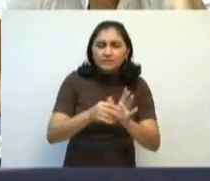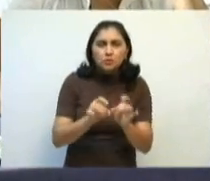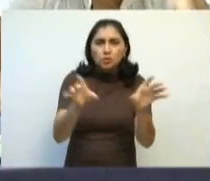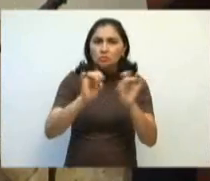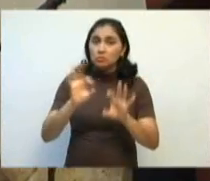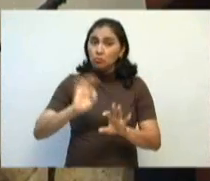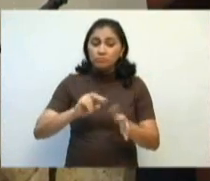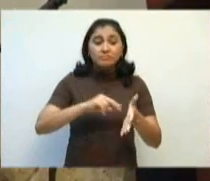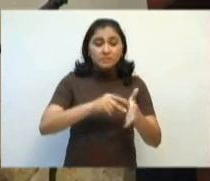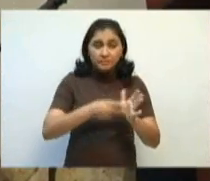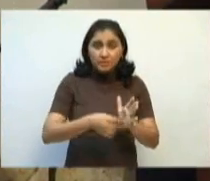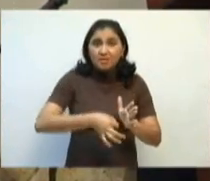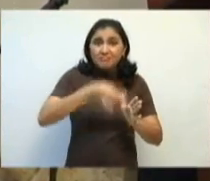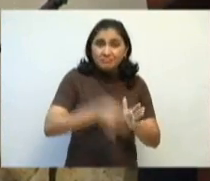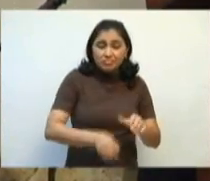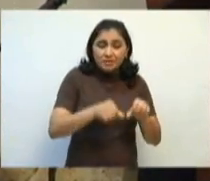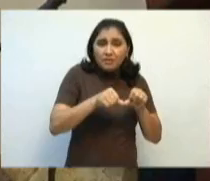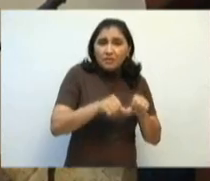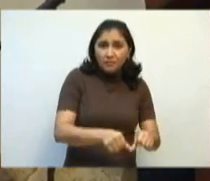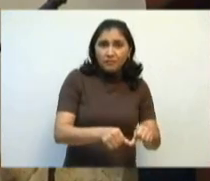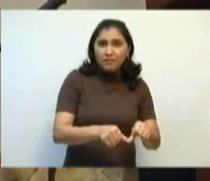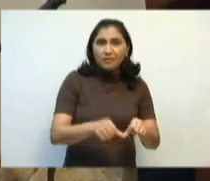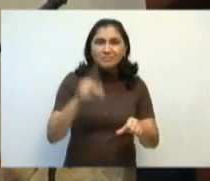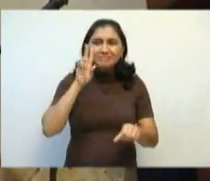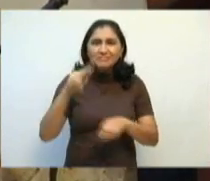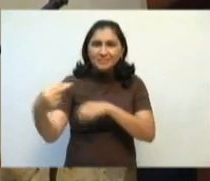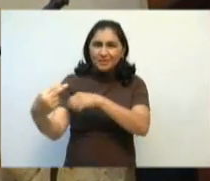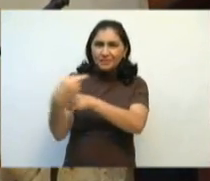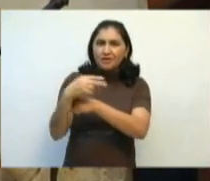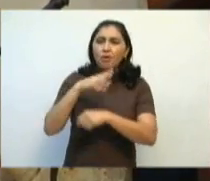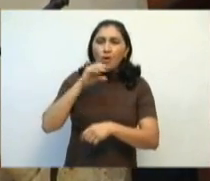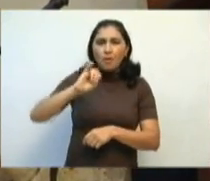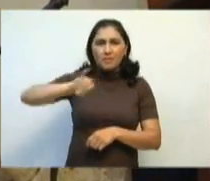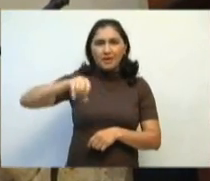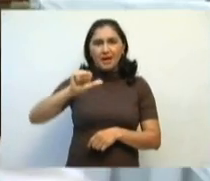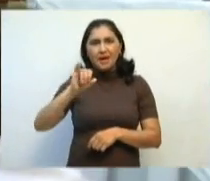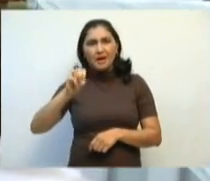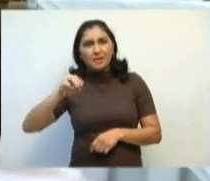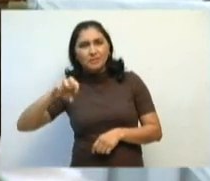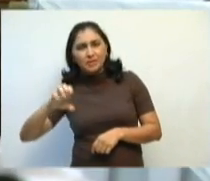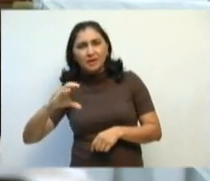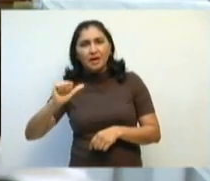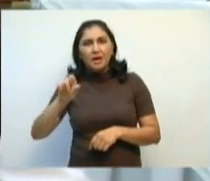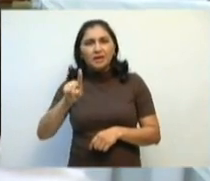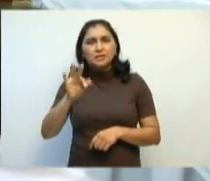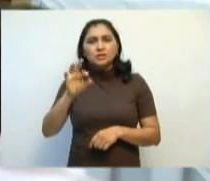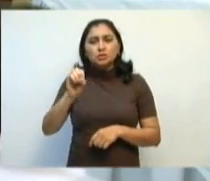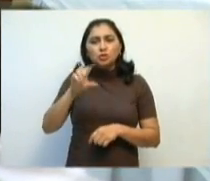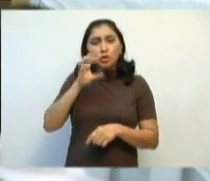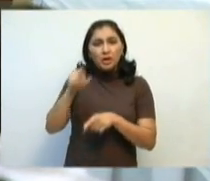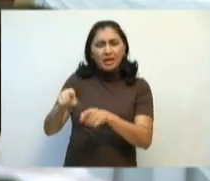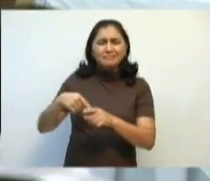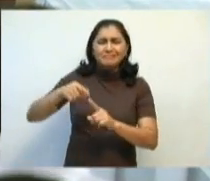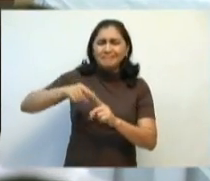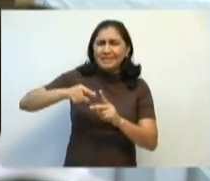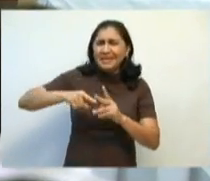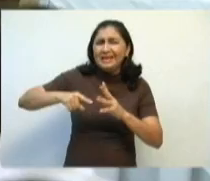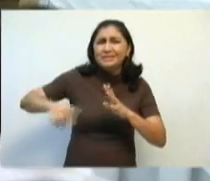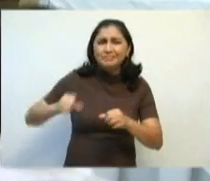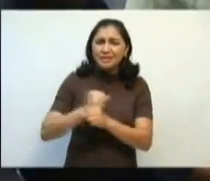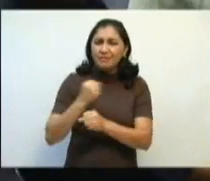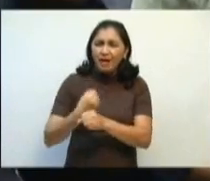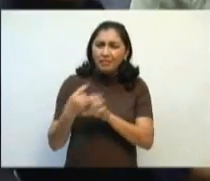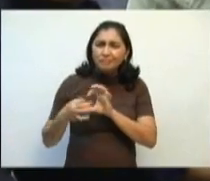que es una definición. Son definiciones constitucionales, en lo cual aquí con el doctor Jaime Castro durante